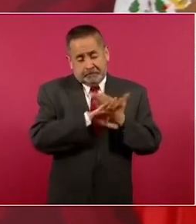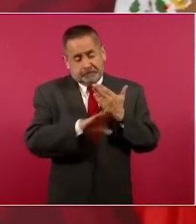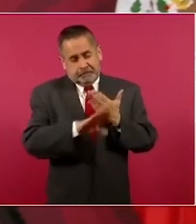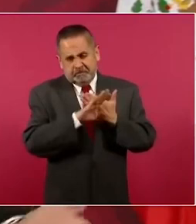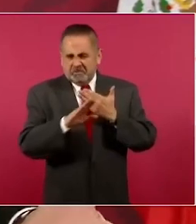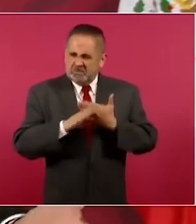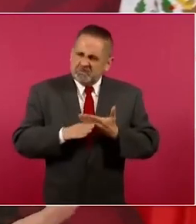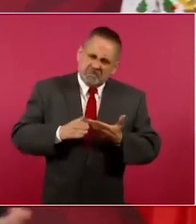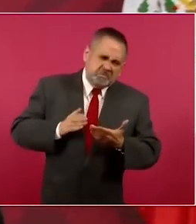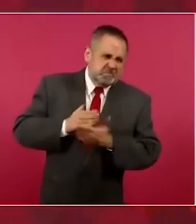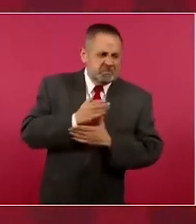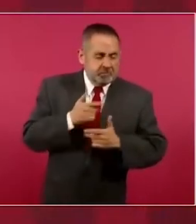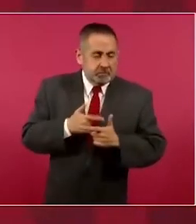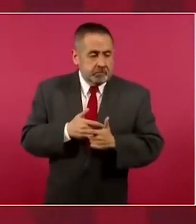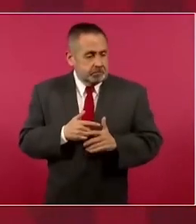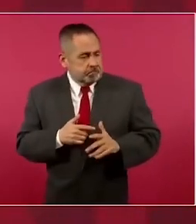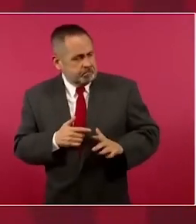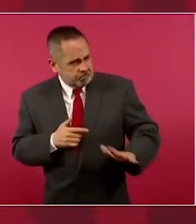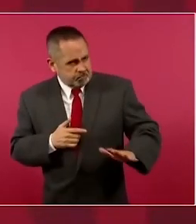Pero hay que